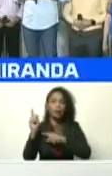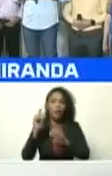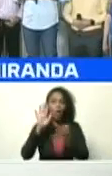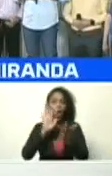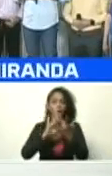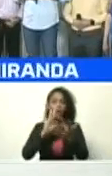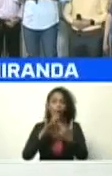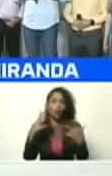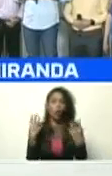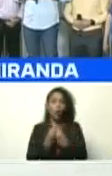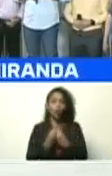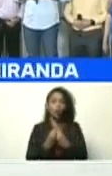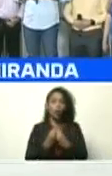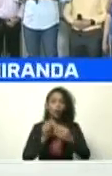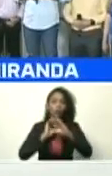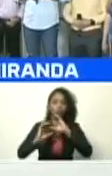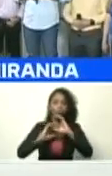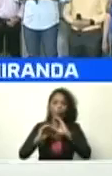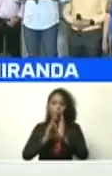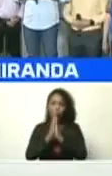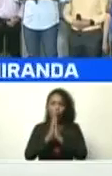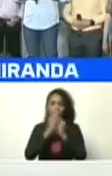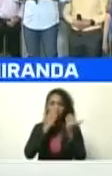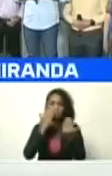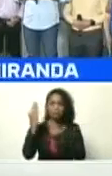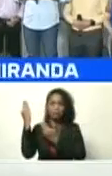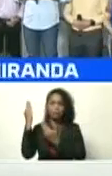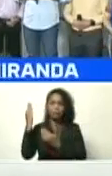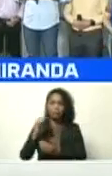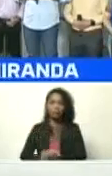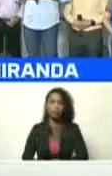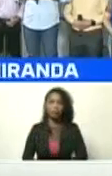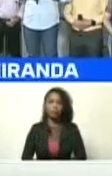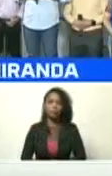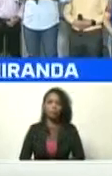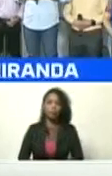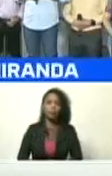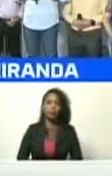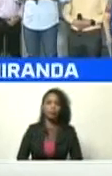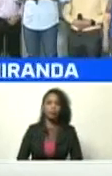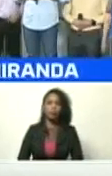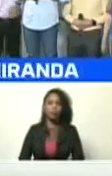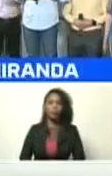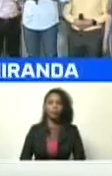conjunto? Conversadito, por favor, adelante, Carmen Teresa.